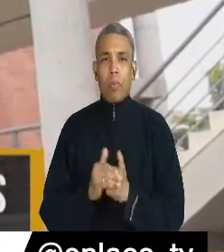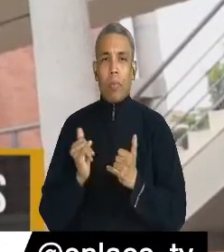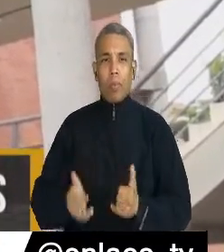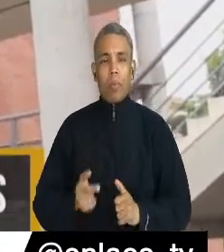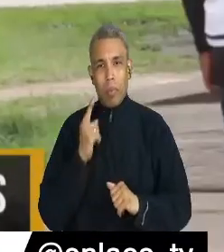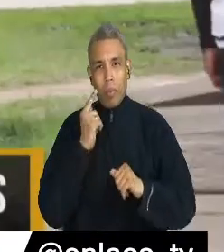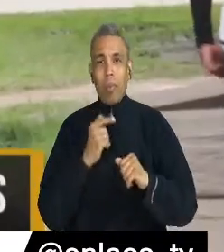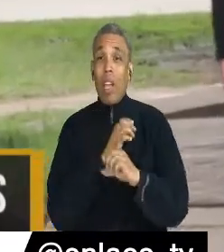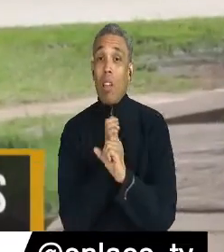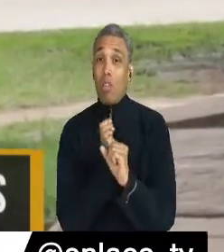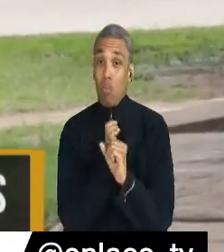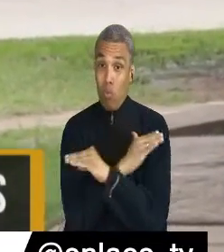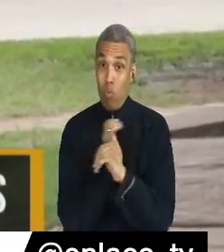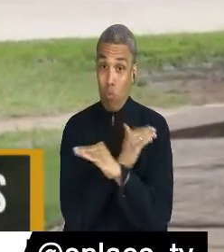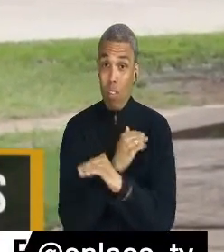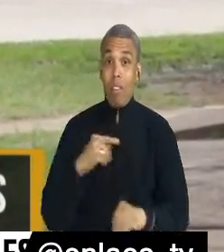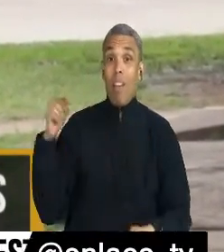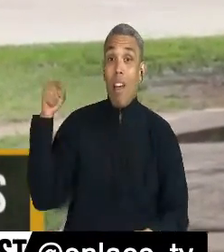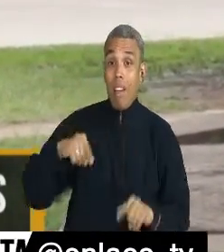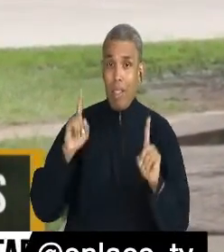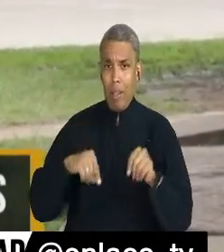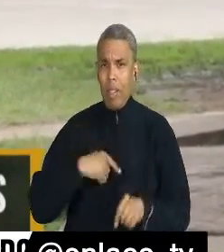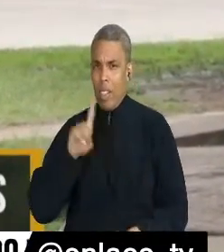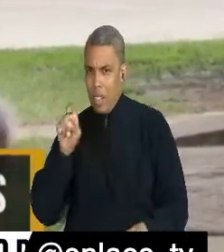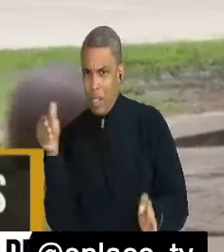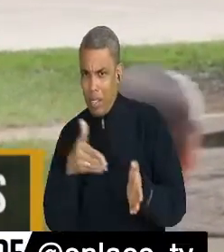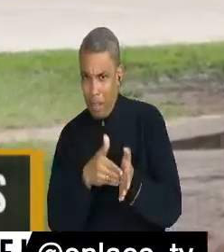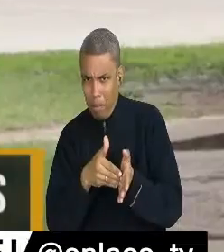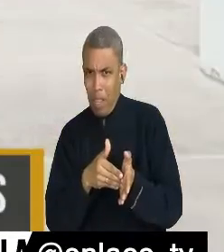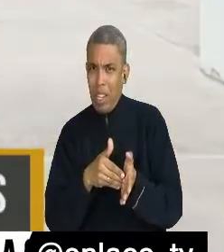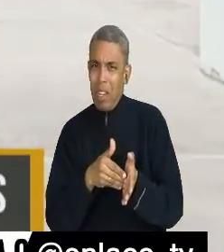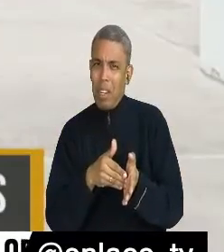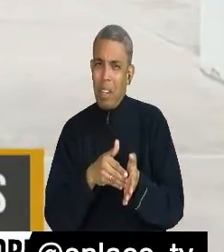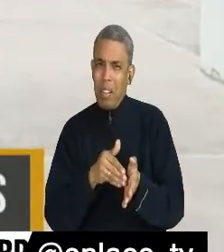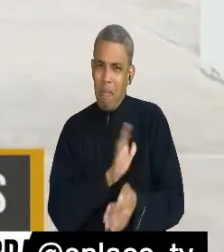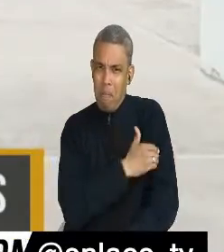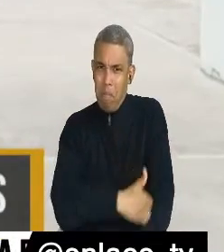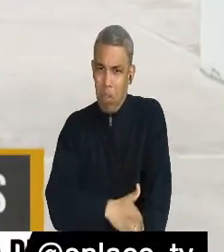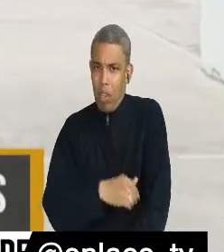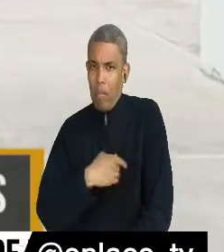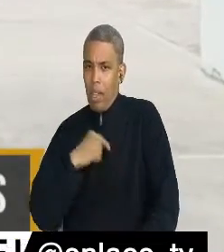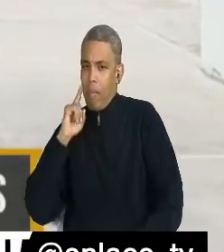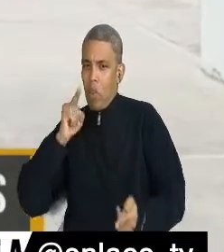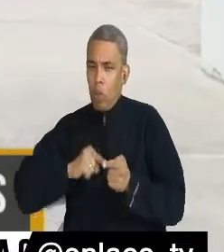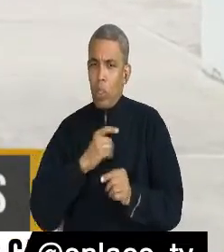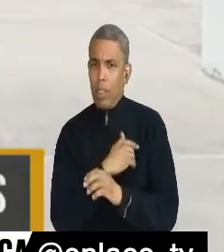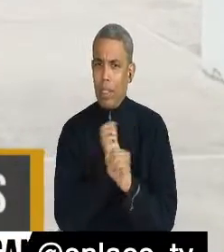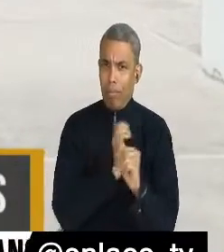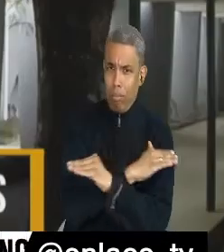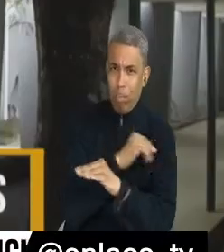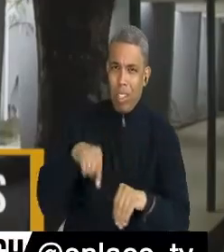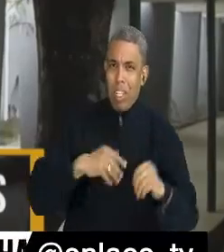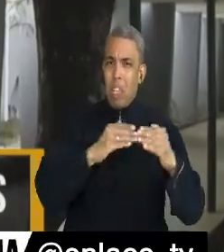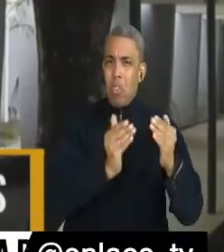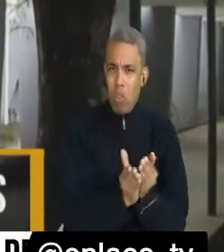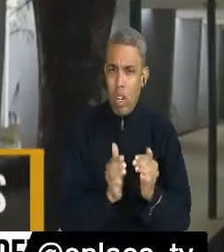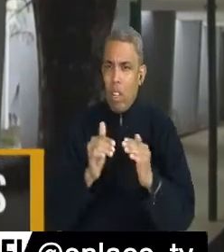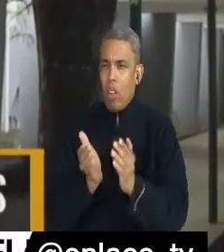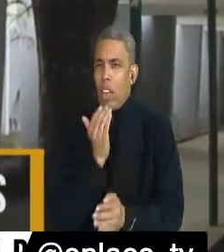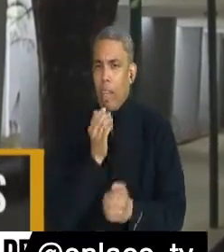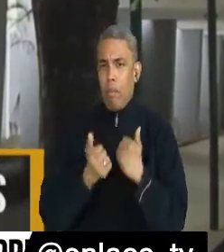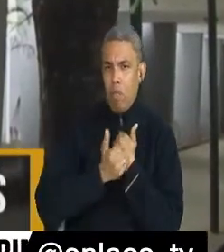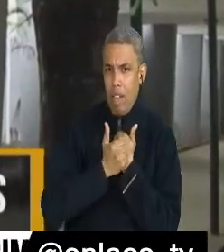casco urbano de barrancabermeja 6 mil 285 millones han sido destinados para acondicionar las edificaciones de colegios como el camino